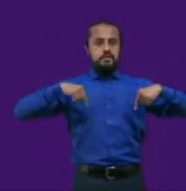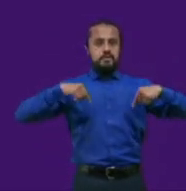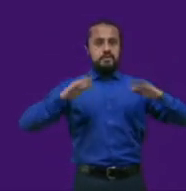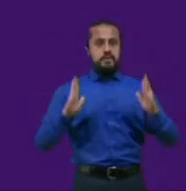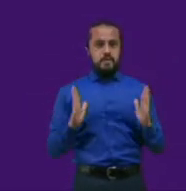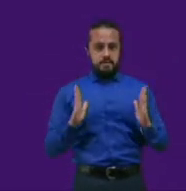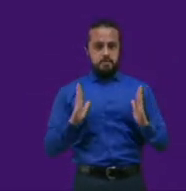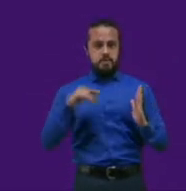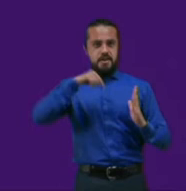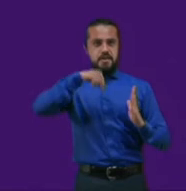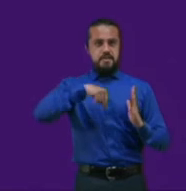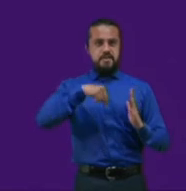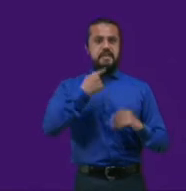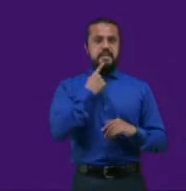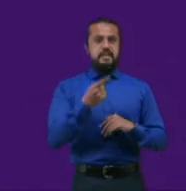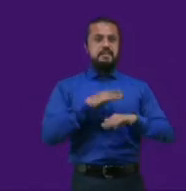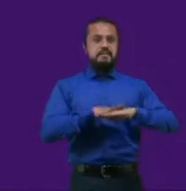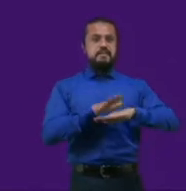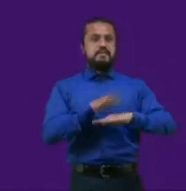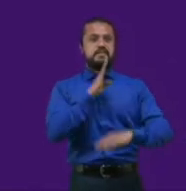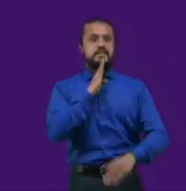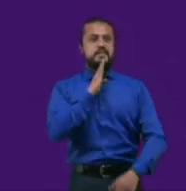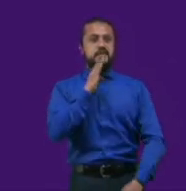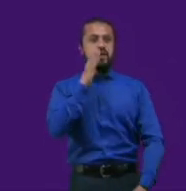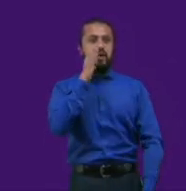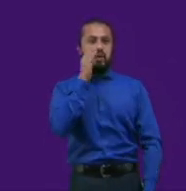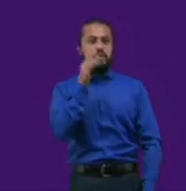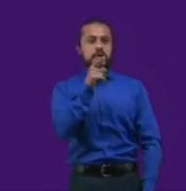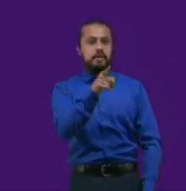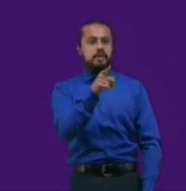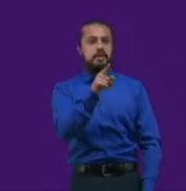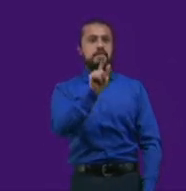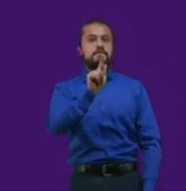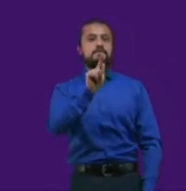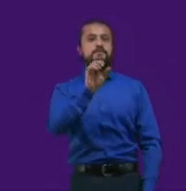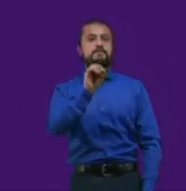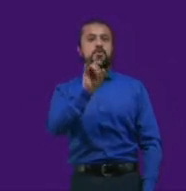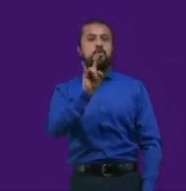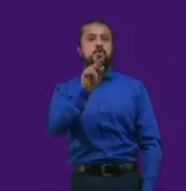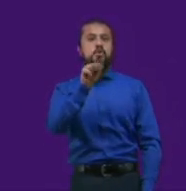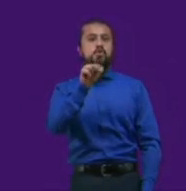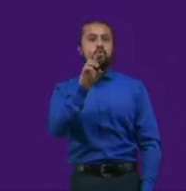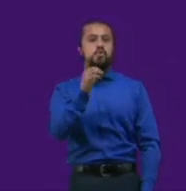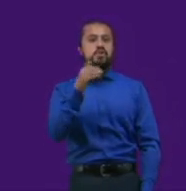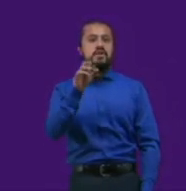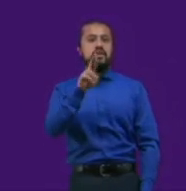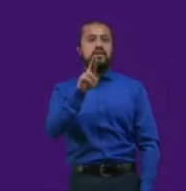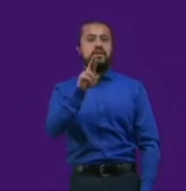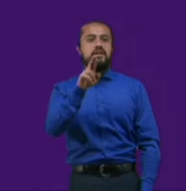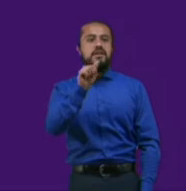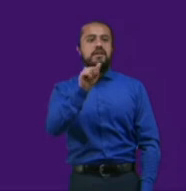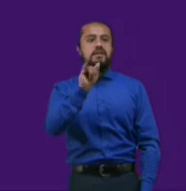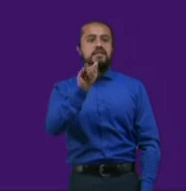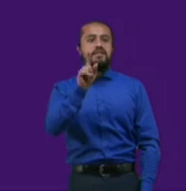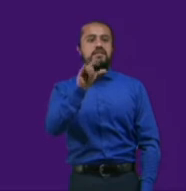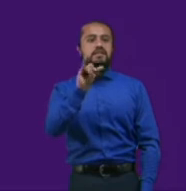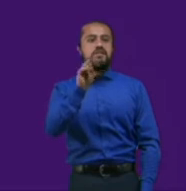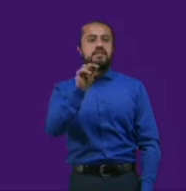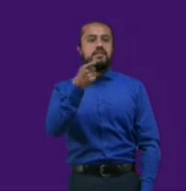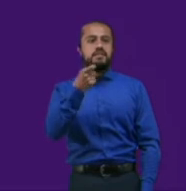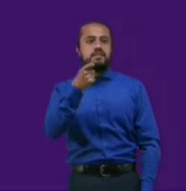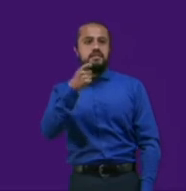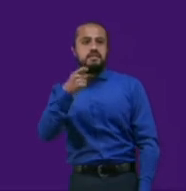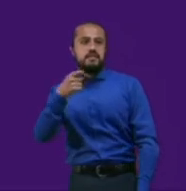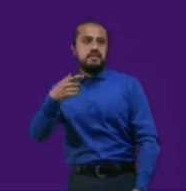tenemos al campeón del fundraising en Colombia, el Nairo Quintana del fundraising en emprendimiento